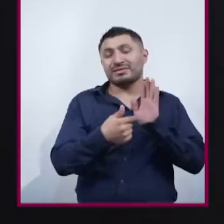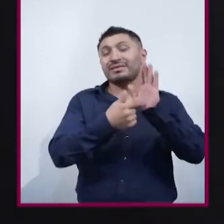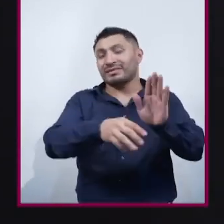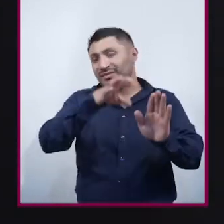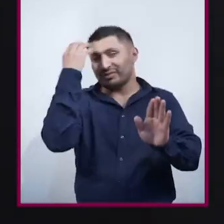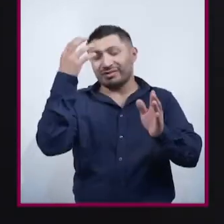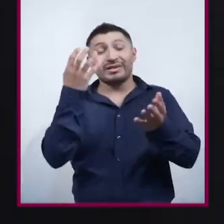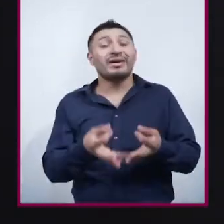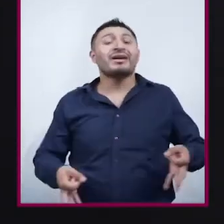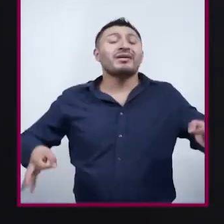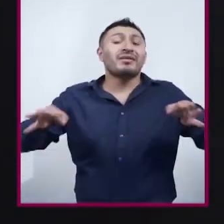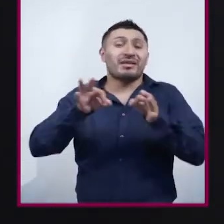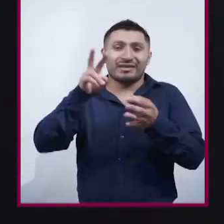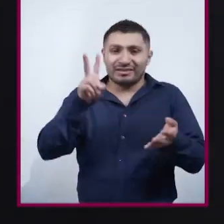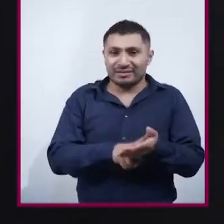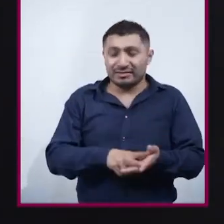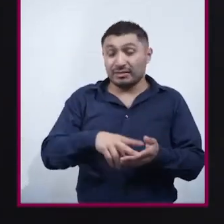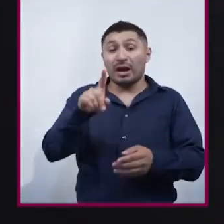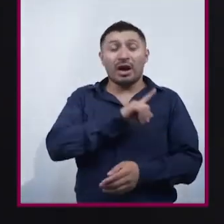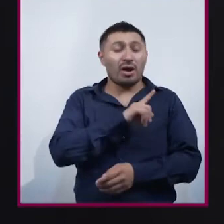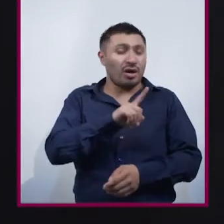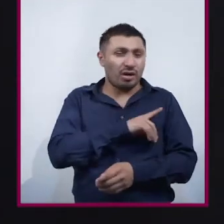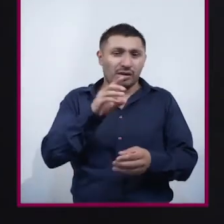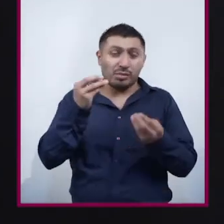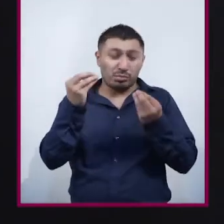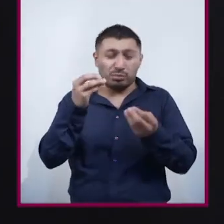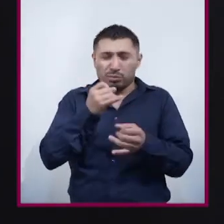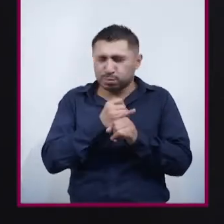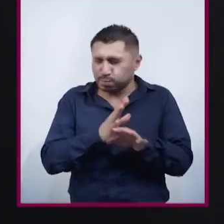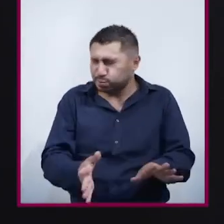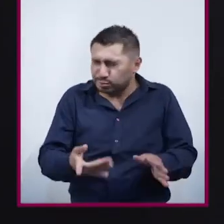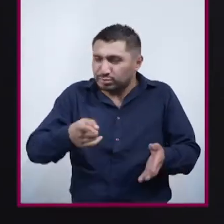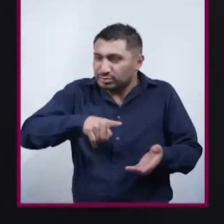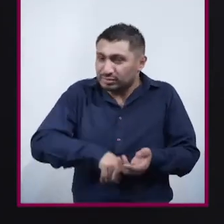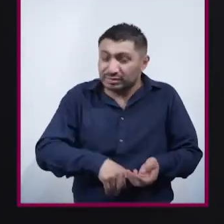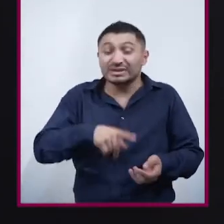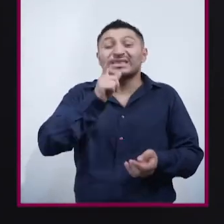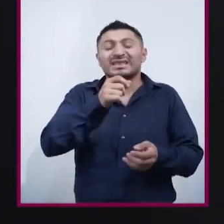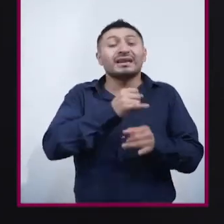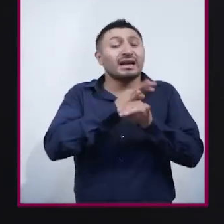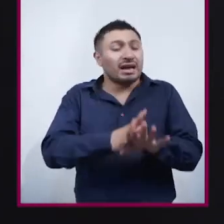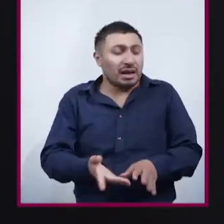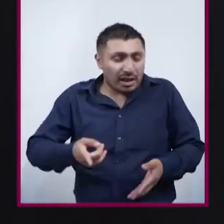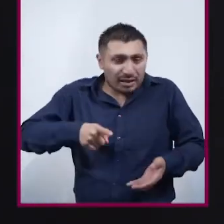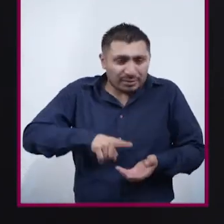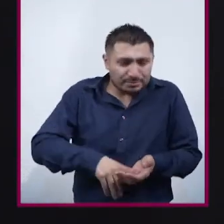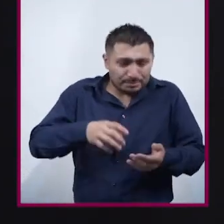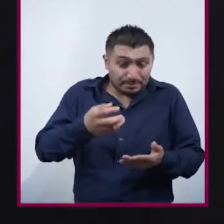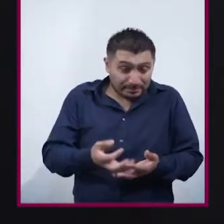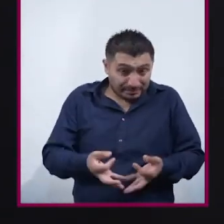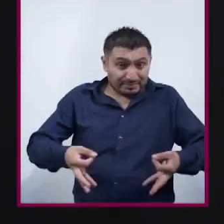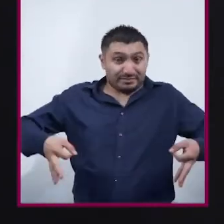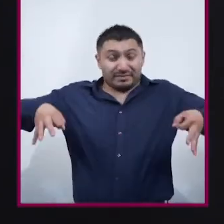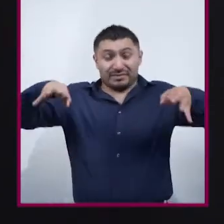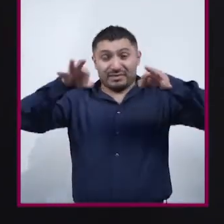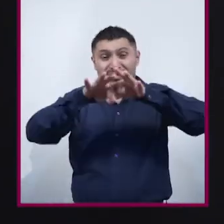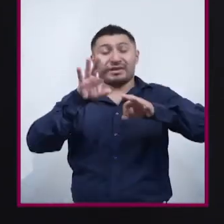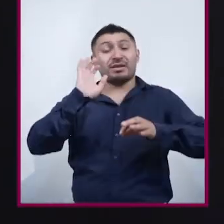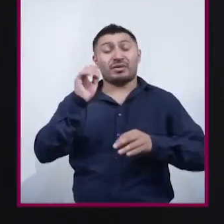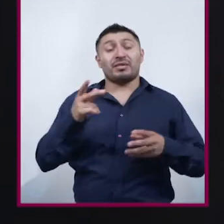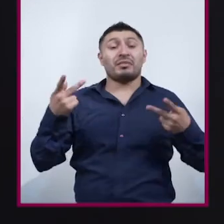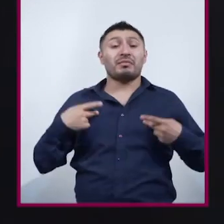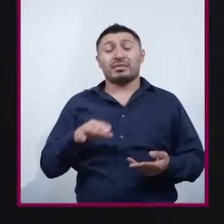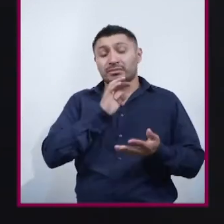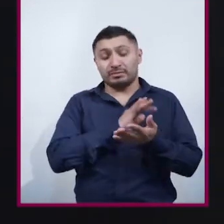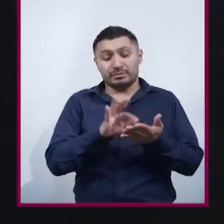una fotografía posee un gran valor. Por sí sola guarda mucha información. La información que se acrecenta en el momento que el propio